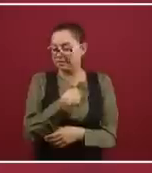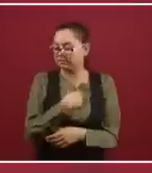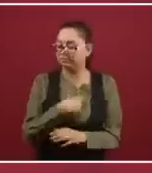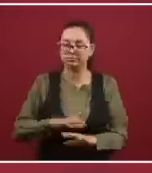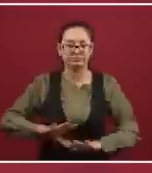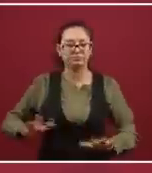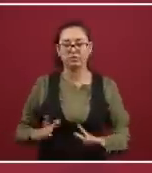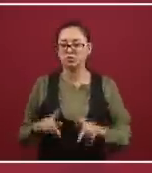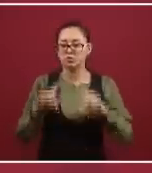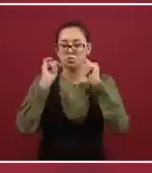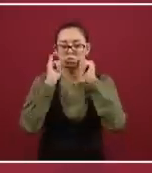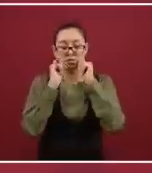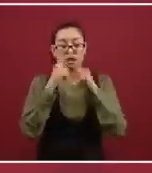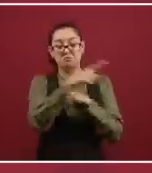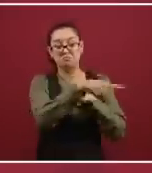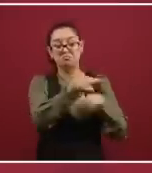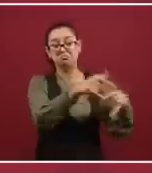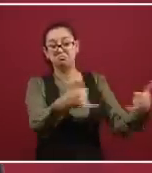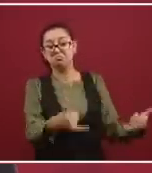en el teléfono